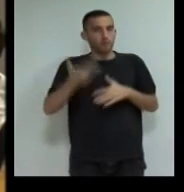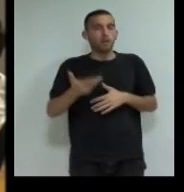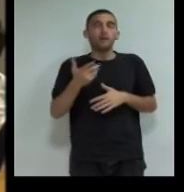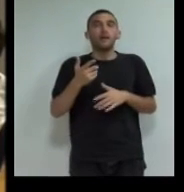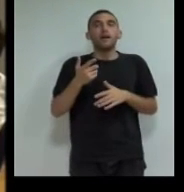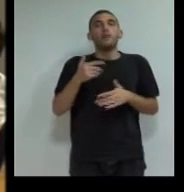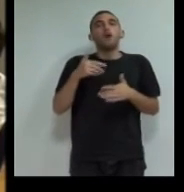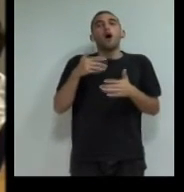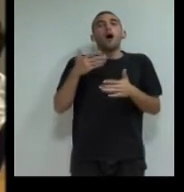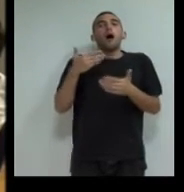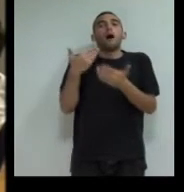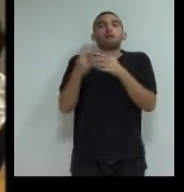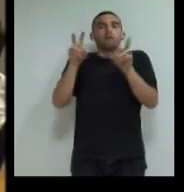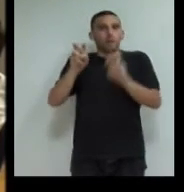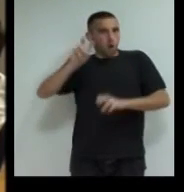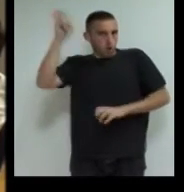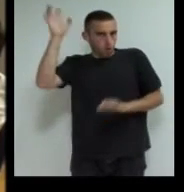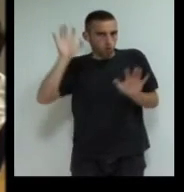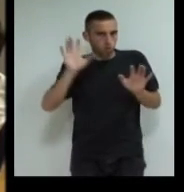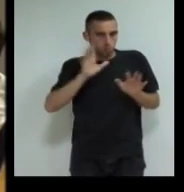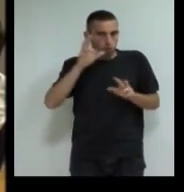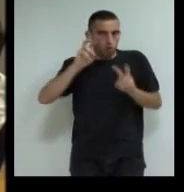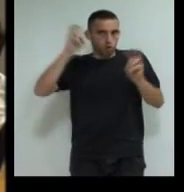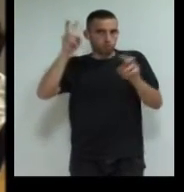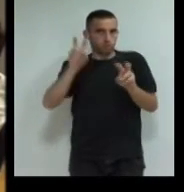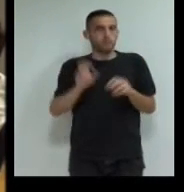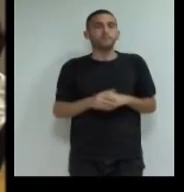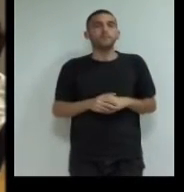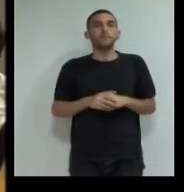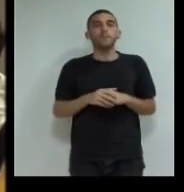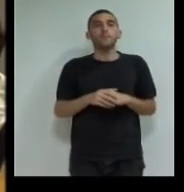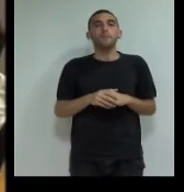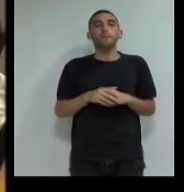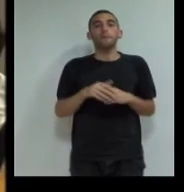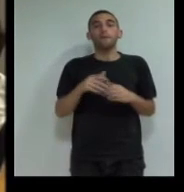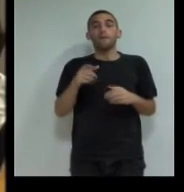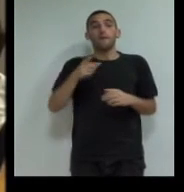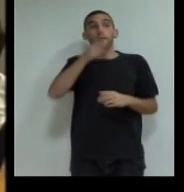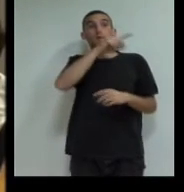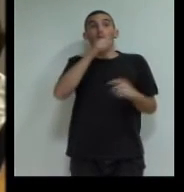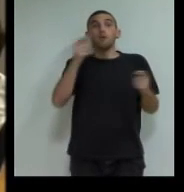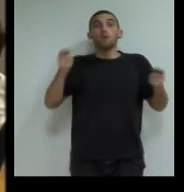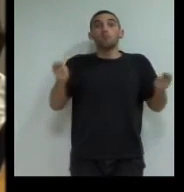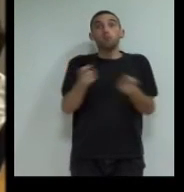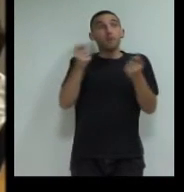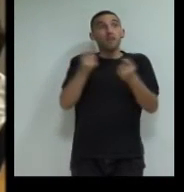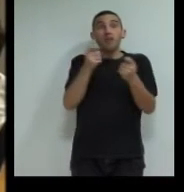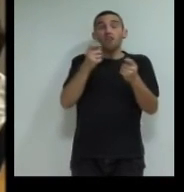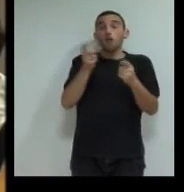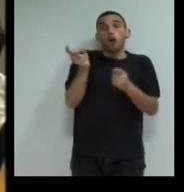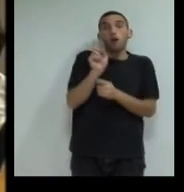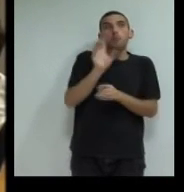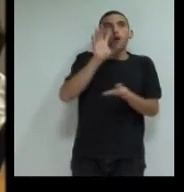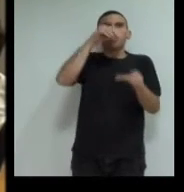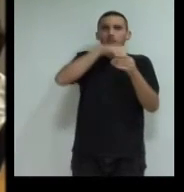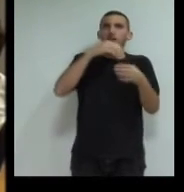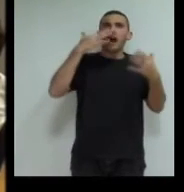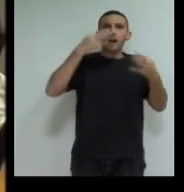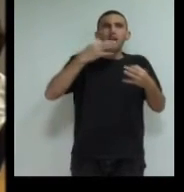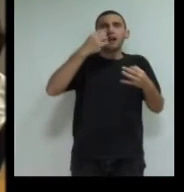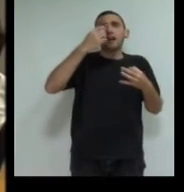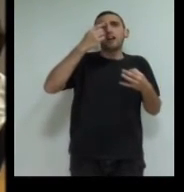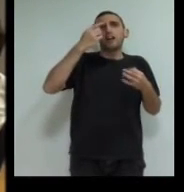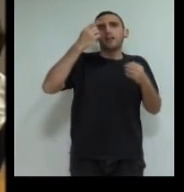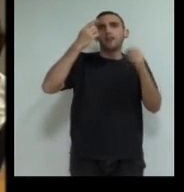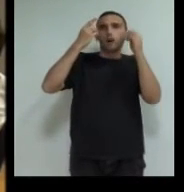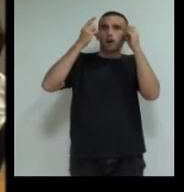Y es que tampoco los publicistas en general, sabe ser que pueda, saben cómo hacer esto. Porque no saben cómo